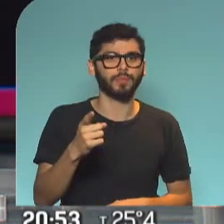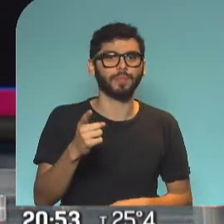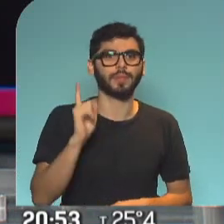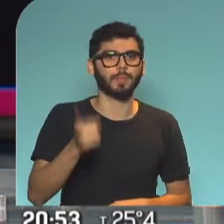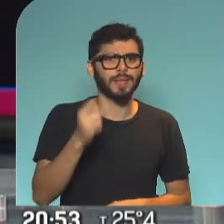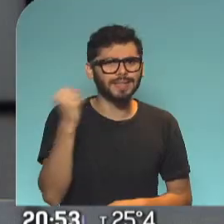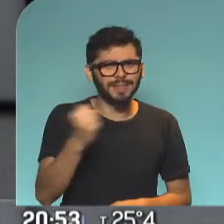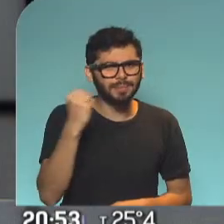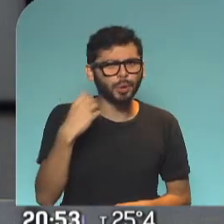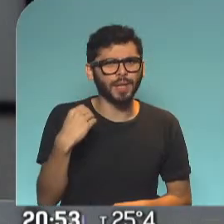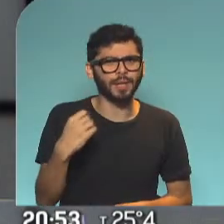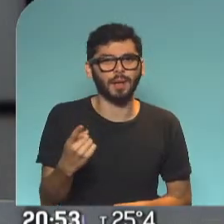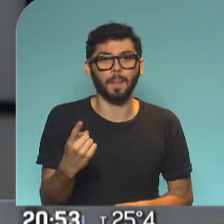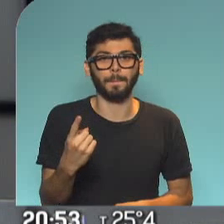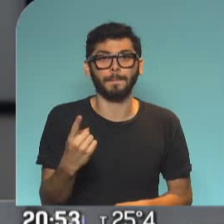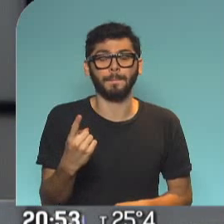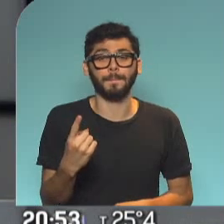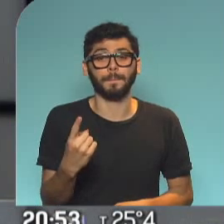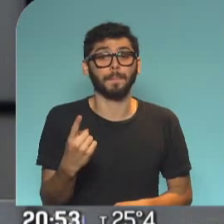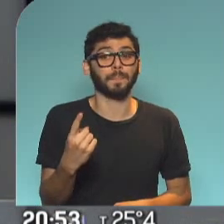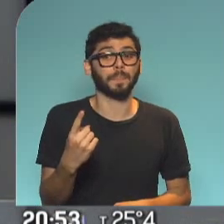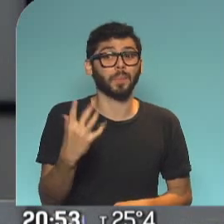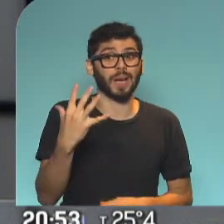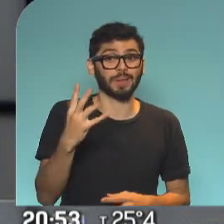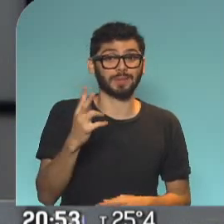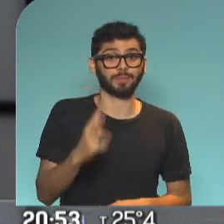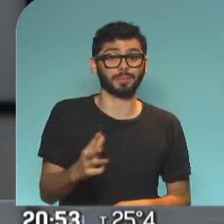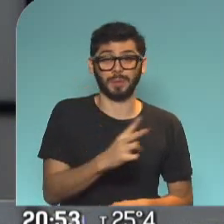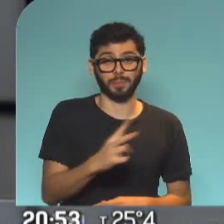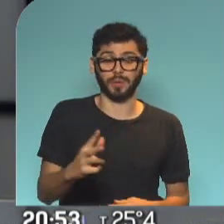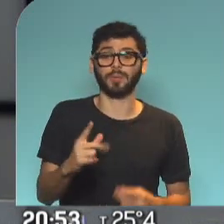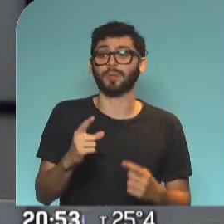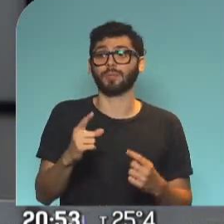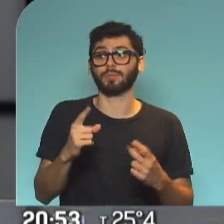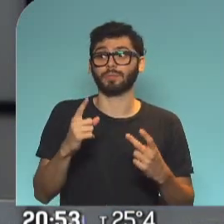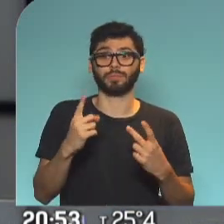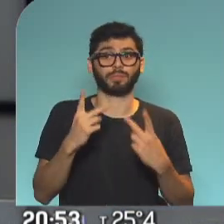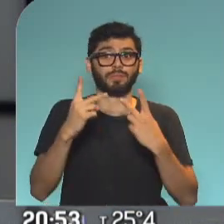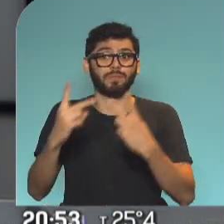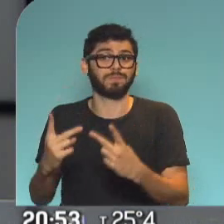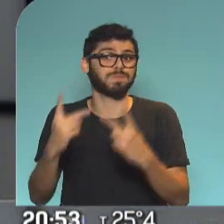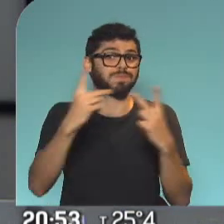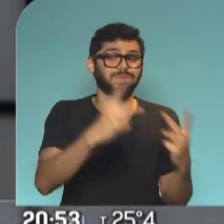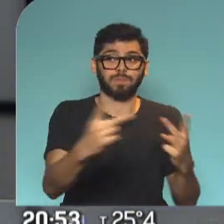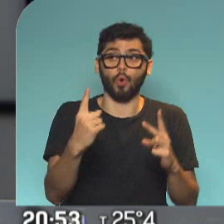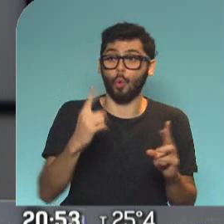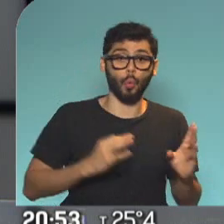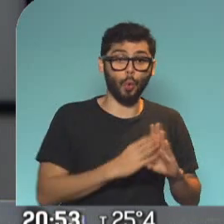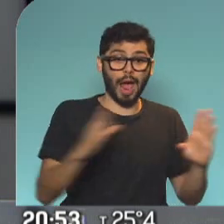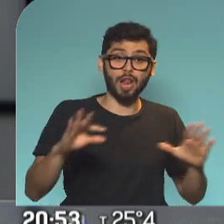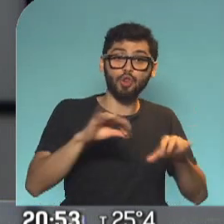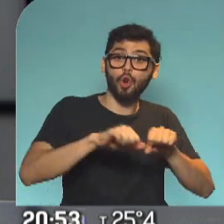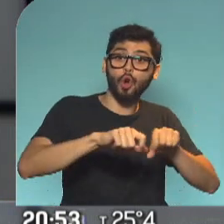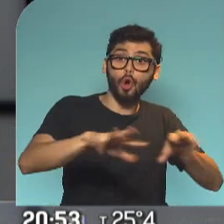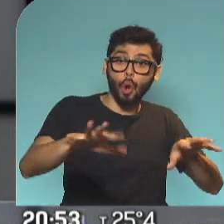es importante resaltar que es la primera gira oficial que va a tener el Papa Francisco después de este año de pandemia, claro. Así que también